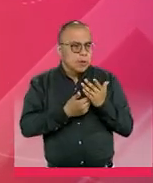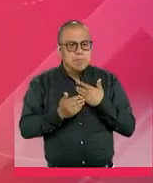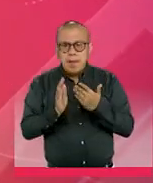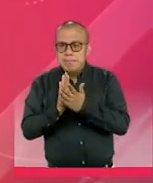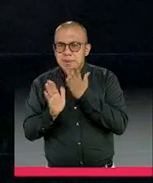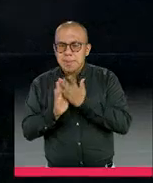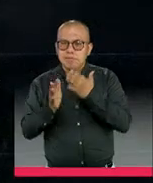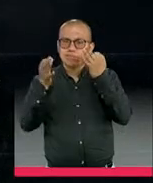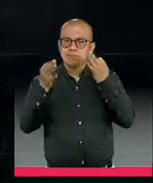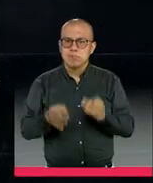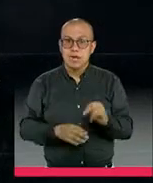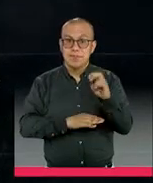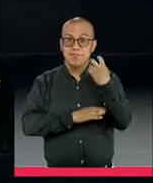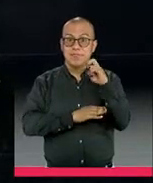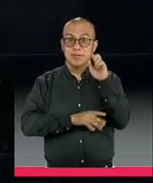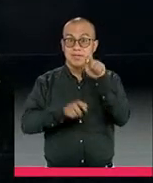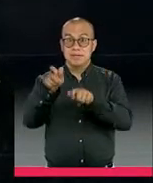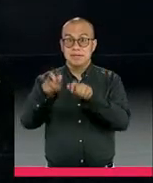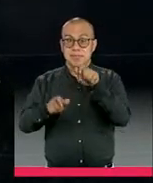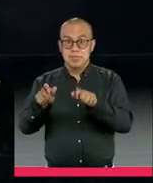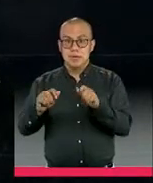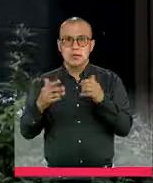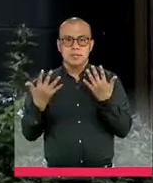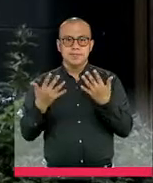Fiscalía afirma que dadas las personas